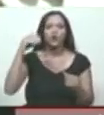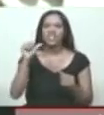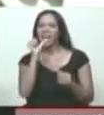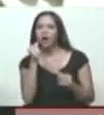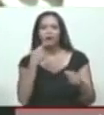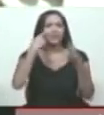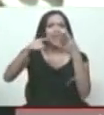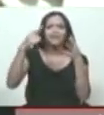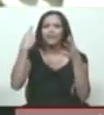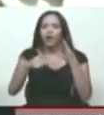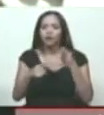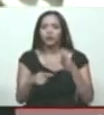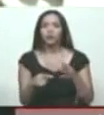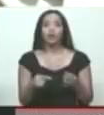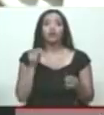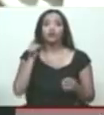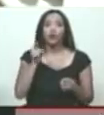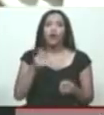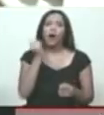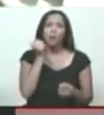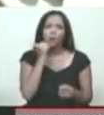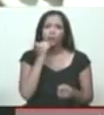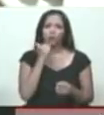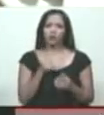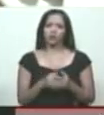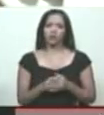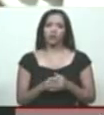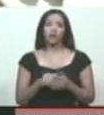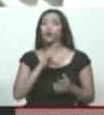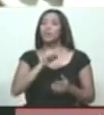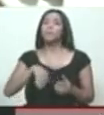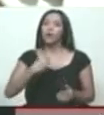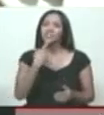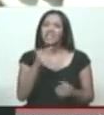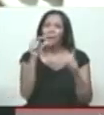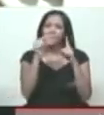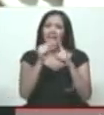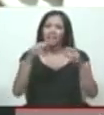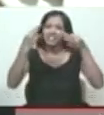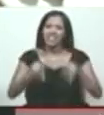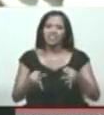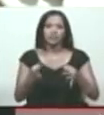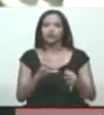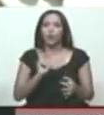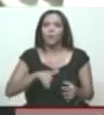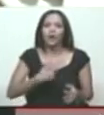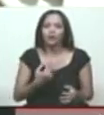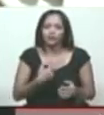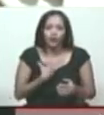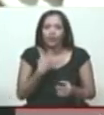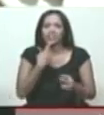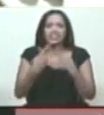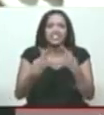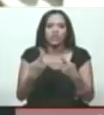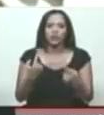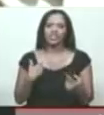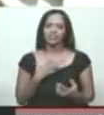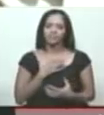aquello. Son unos bandidos. No te puedo decir la palabra exacta porque no puedo estar yo diciendo lo que